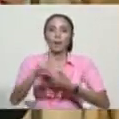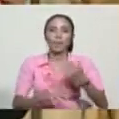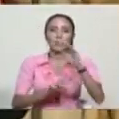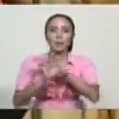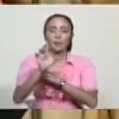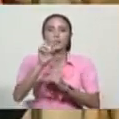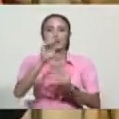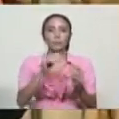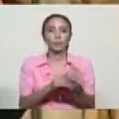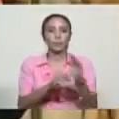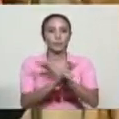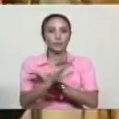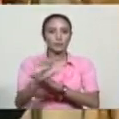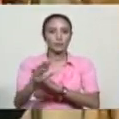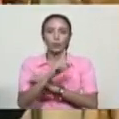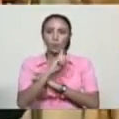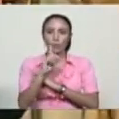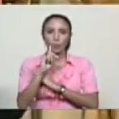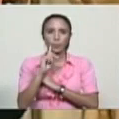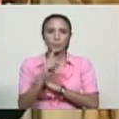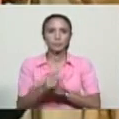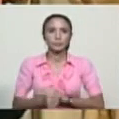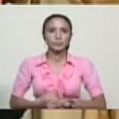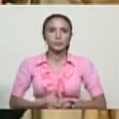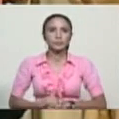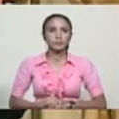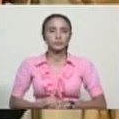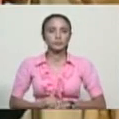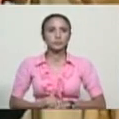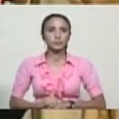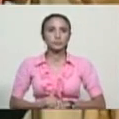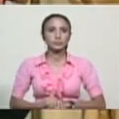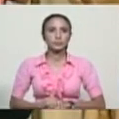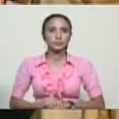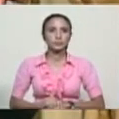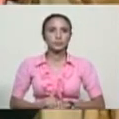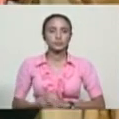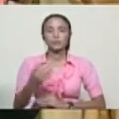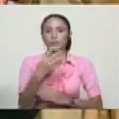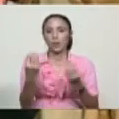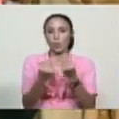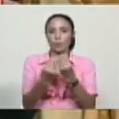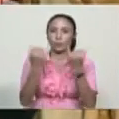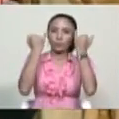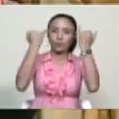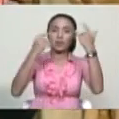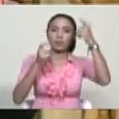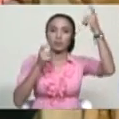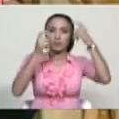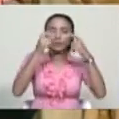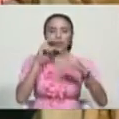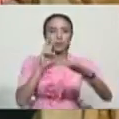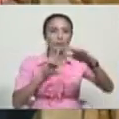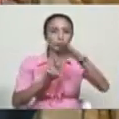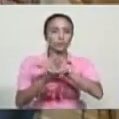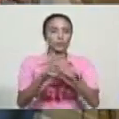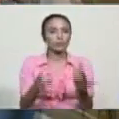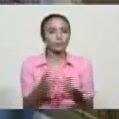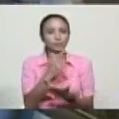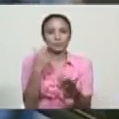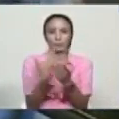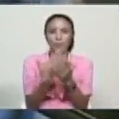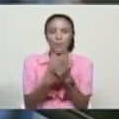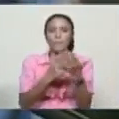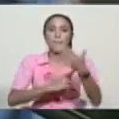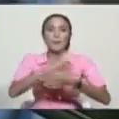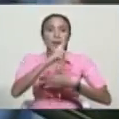2025. Es con Chávez quien vino la visión de